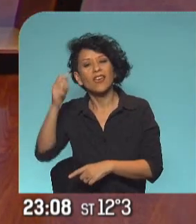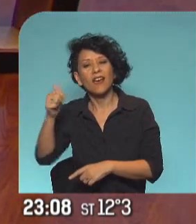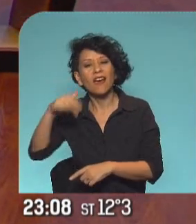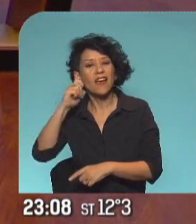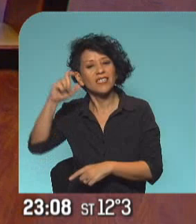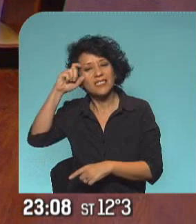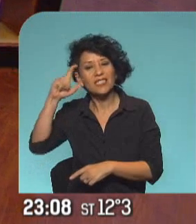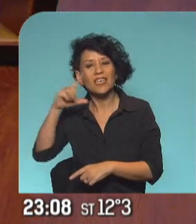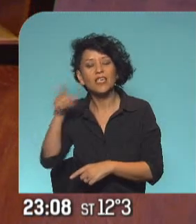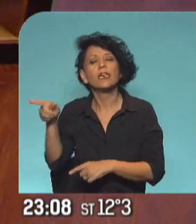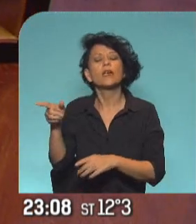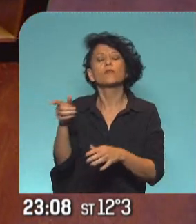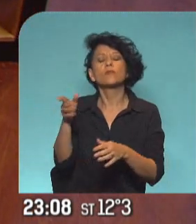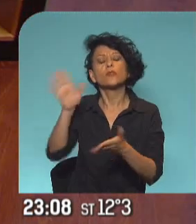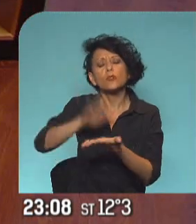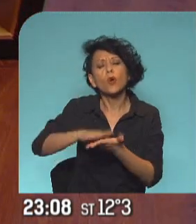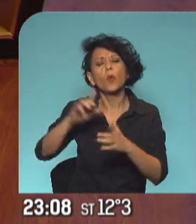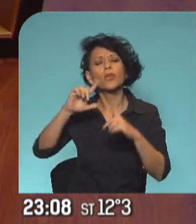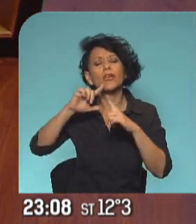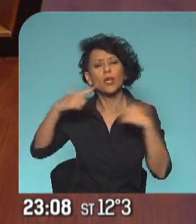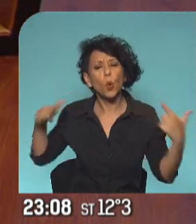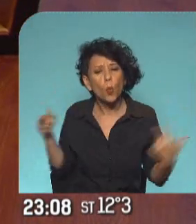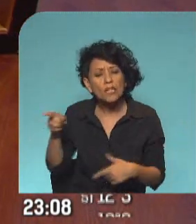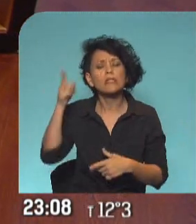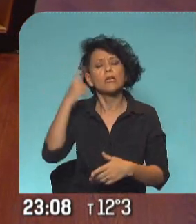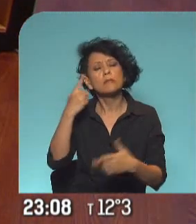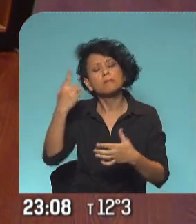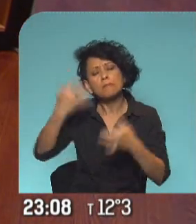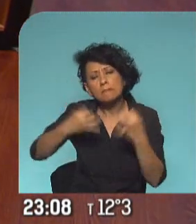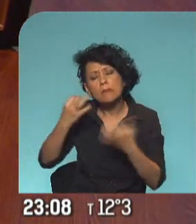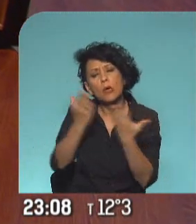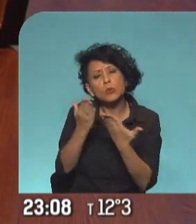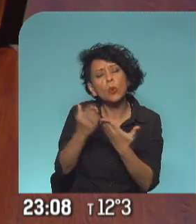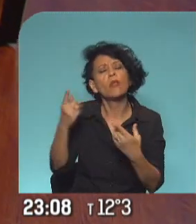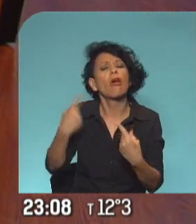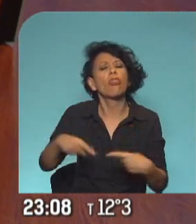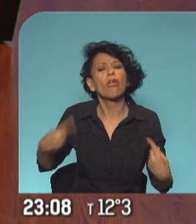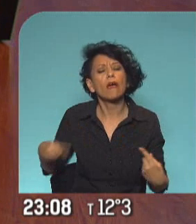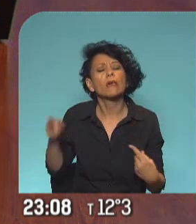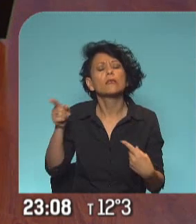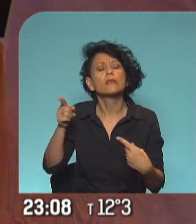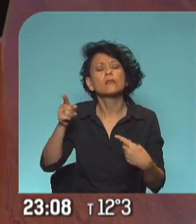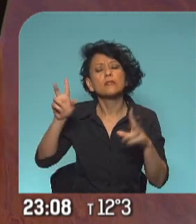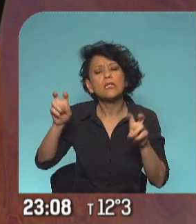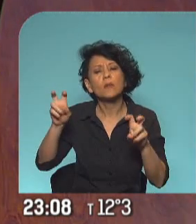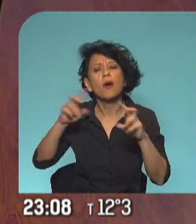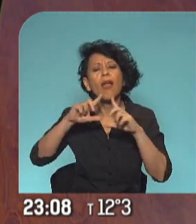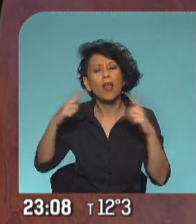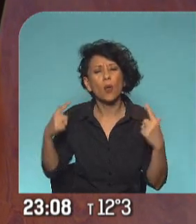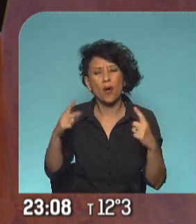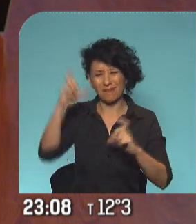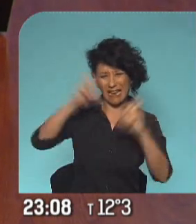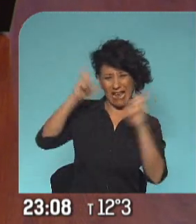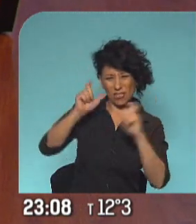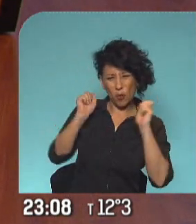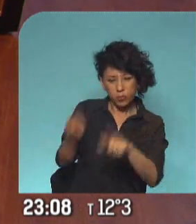es consultor en programación neurolingüística, además estudia todo lo que tiene que ver con el lenguaje no verbal. Carlos